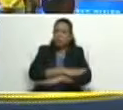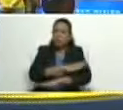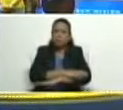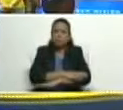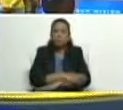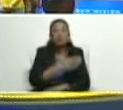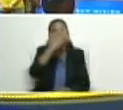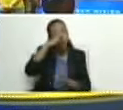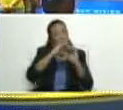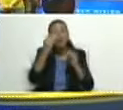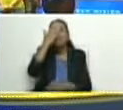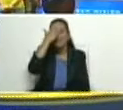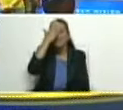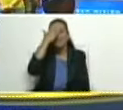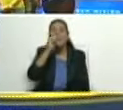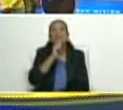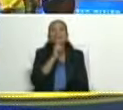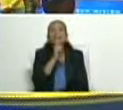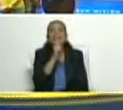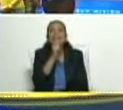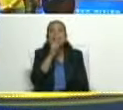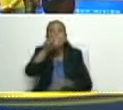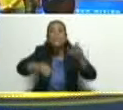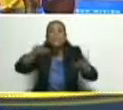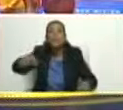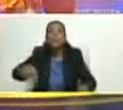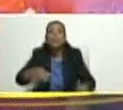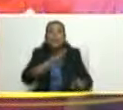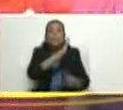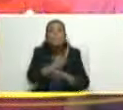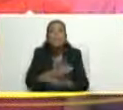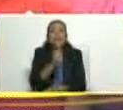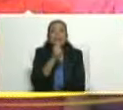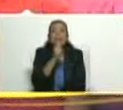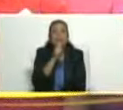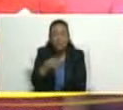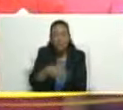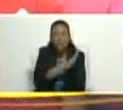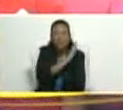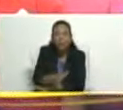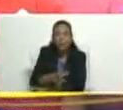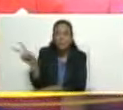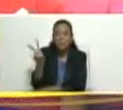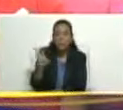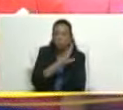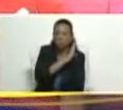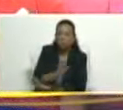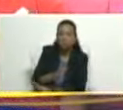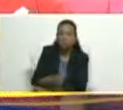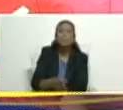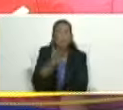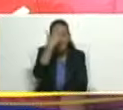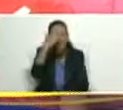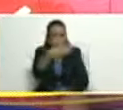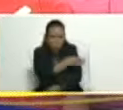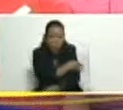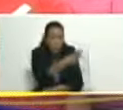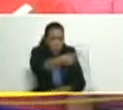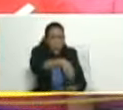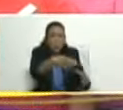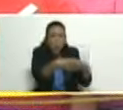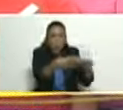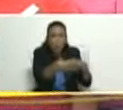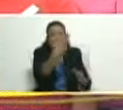Todos sabemos quiénes pidieron, todos sabemos quiénes pidieron las sanciones. ¿Quiénes pidieron